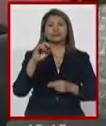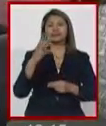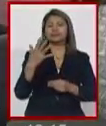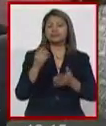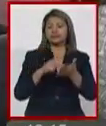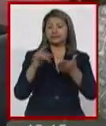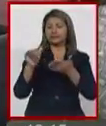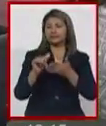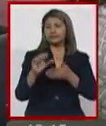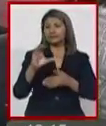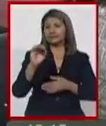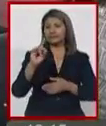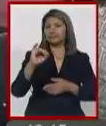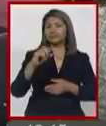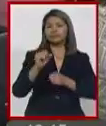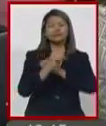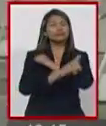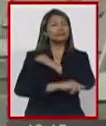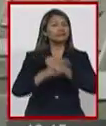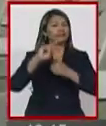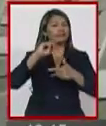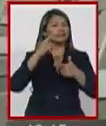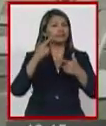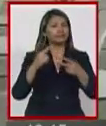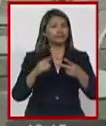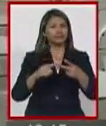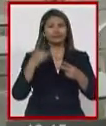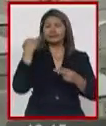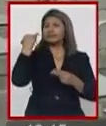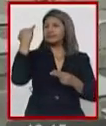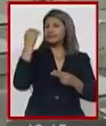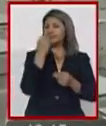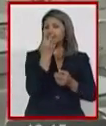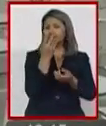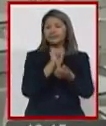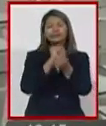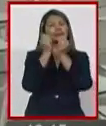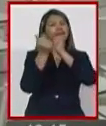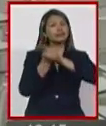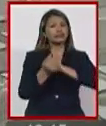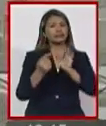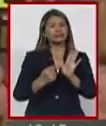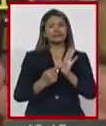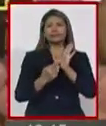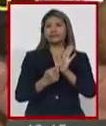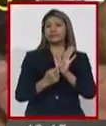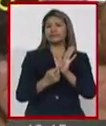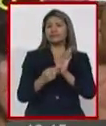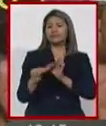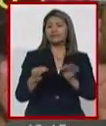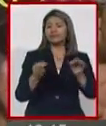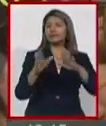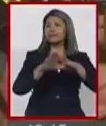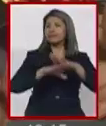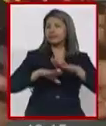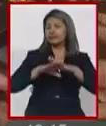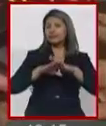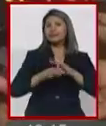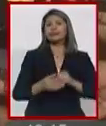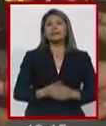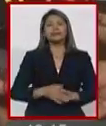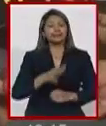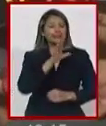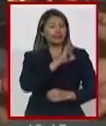de este proyecto del Código Penal. Como segunda alternativa vamos a sugerir también algunas modificaciones que se puedan presentar de forma y de fondo